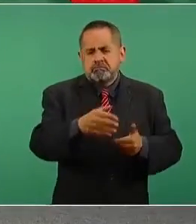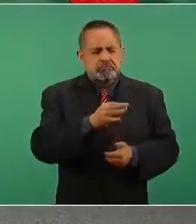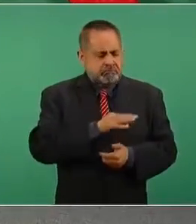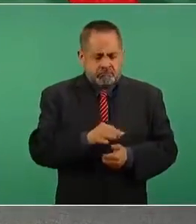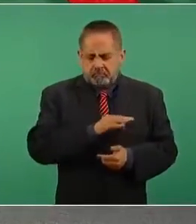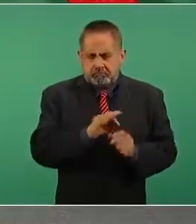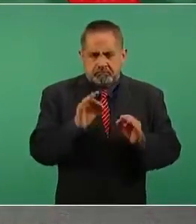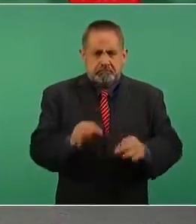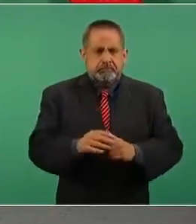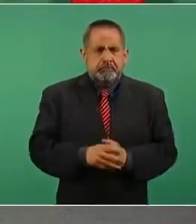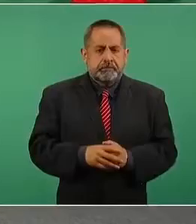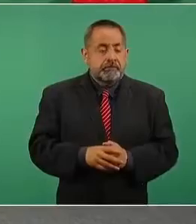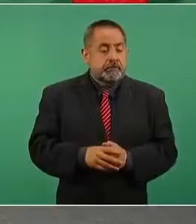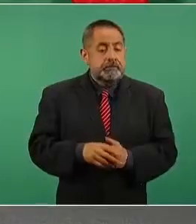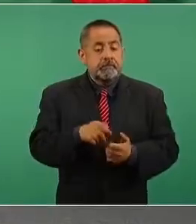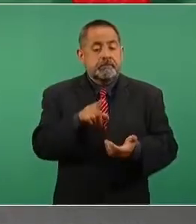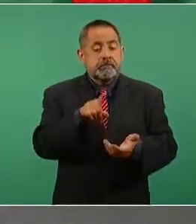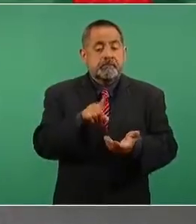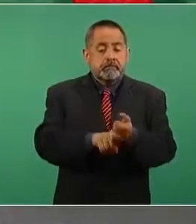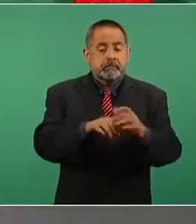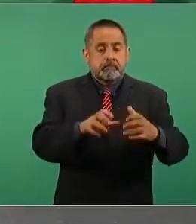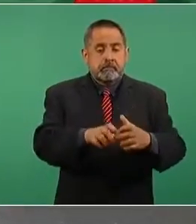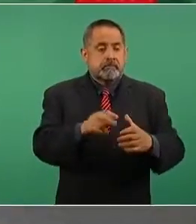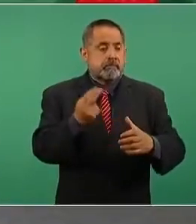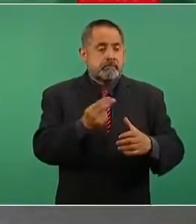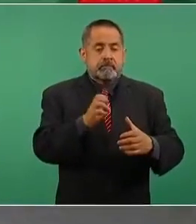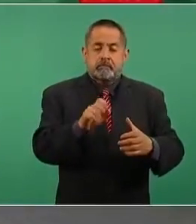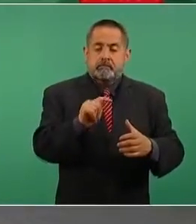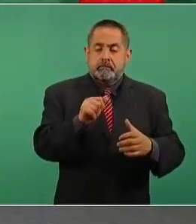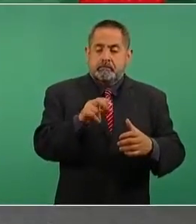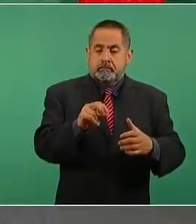como su materia prima es el etano,